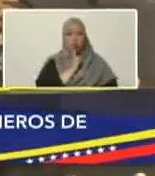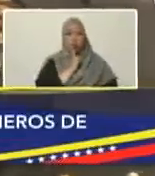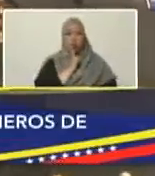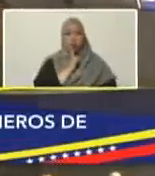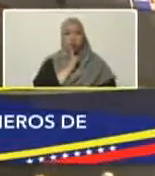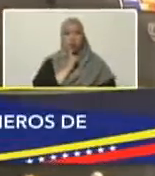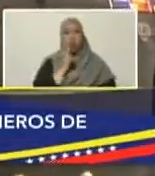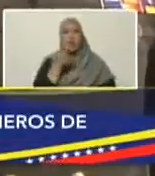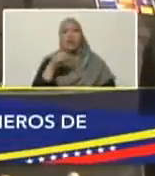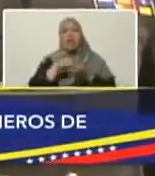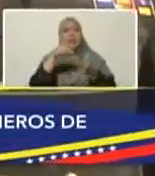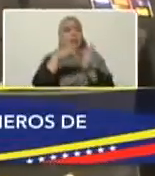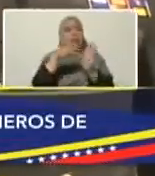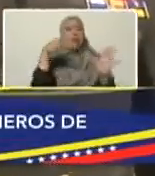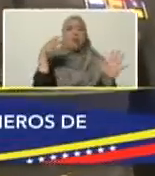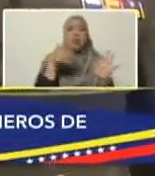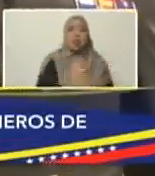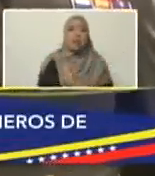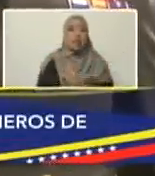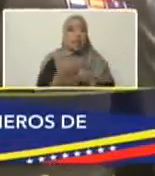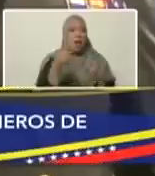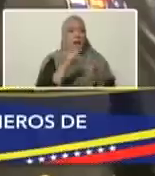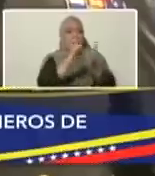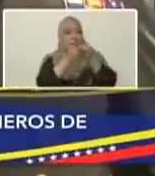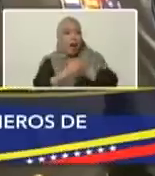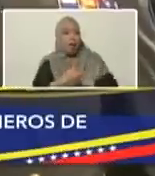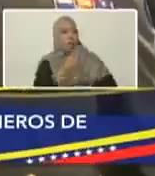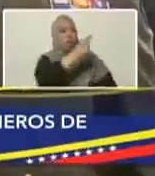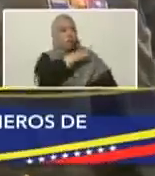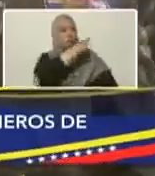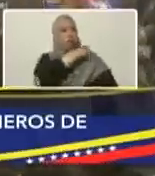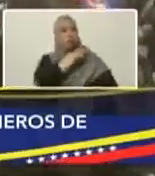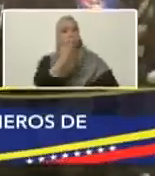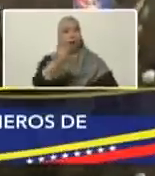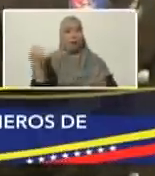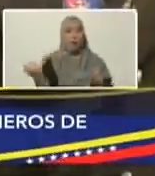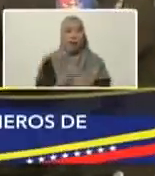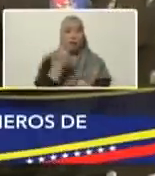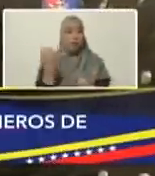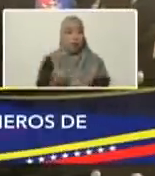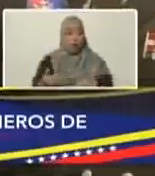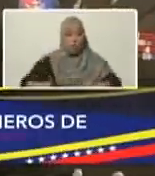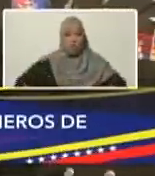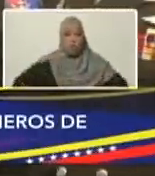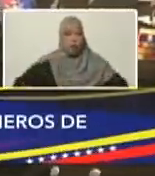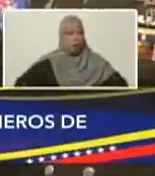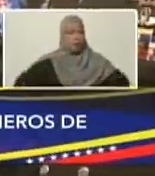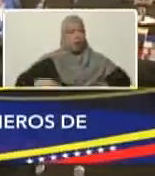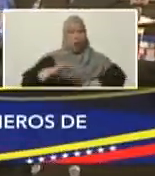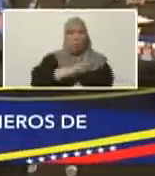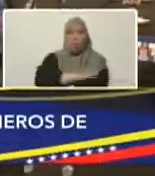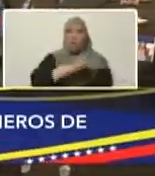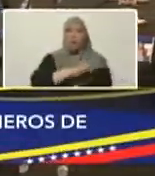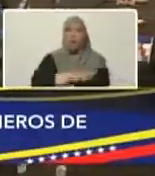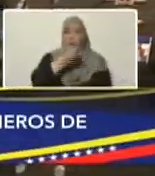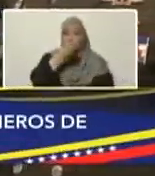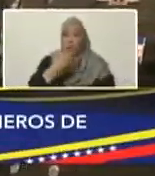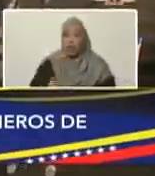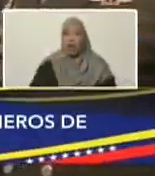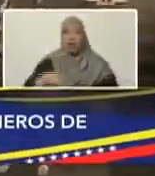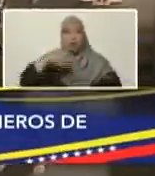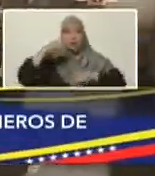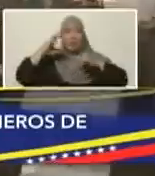Debe significar más eficiencia, más disciplina, más creatividad,